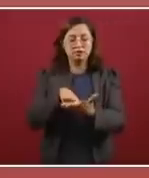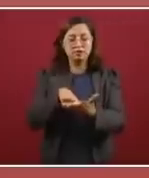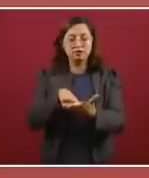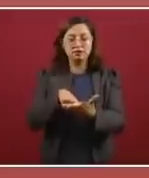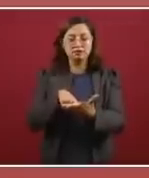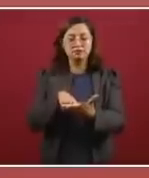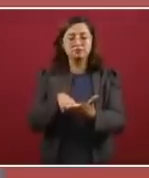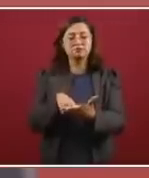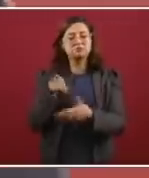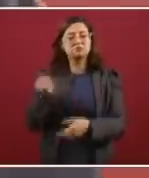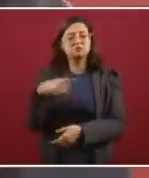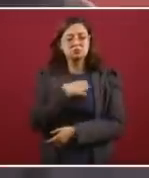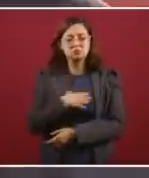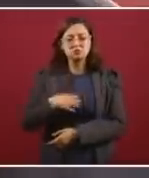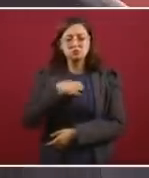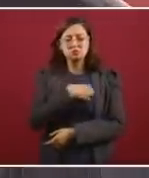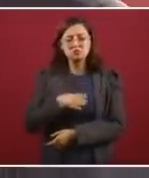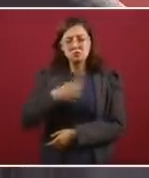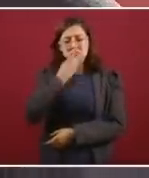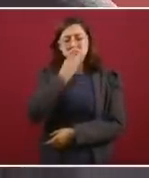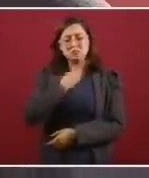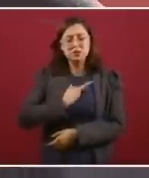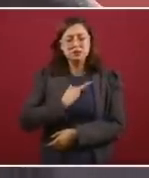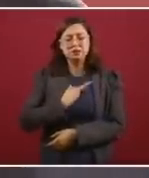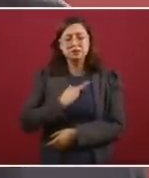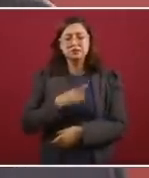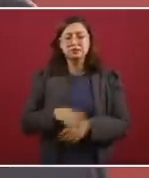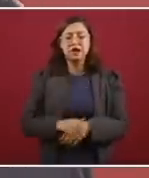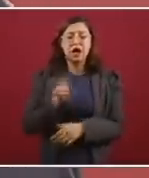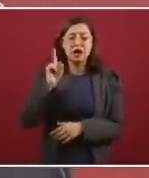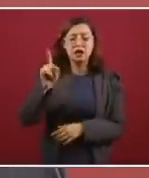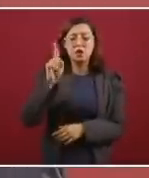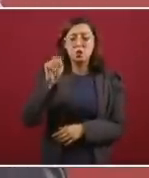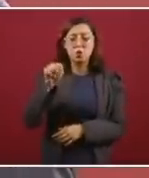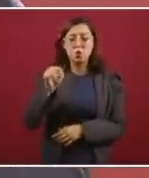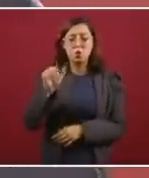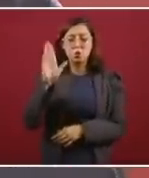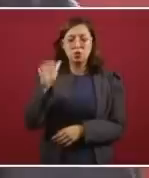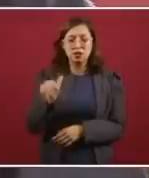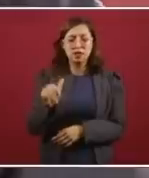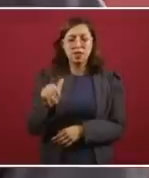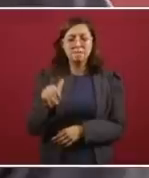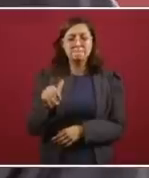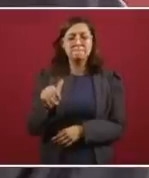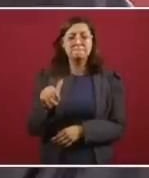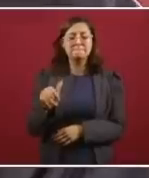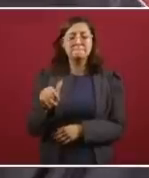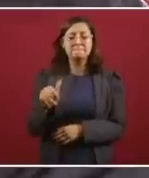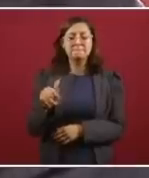con mucha satisfacción que en la UNAM el